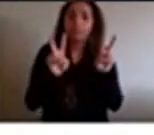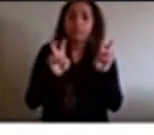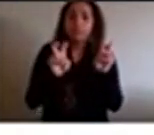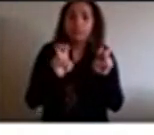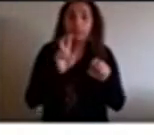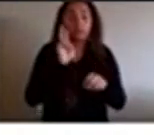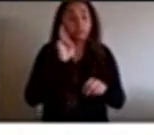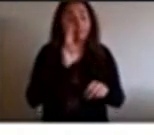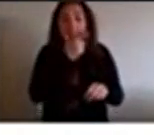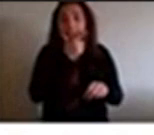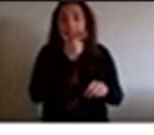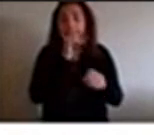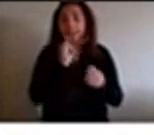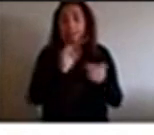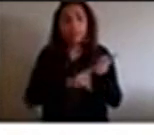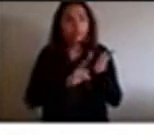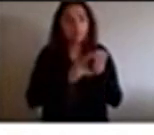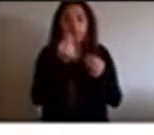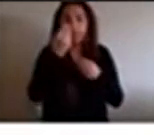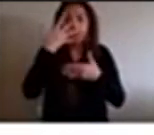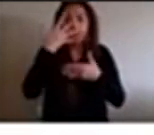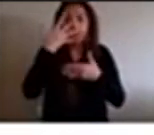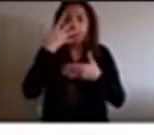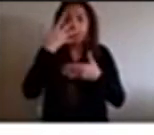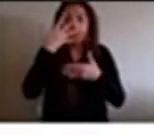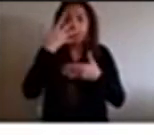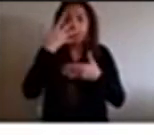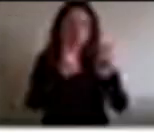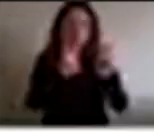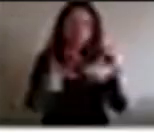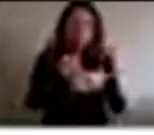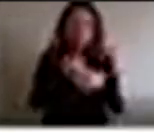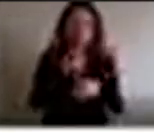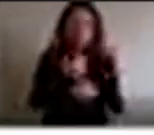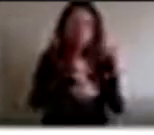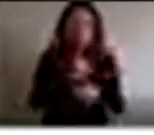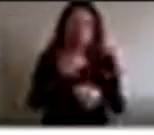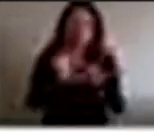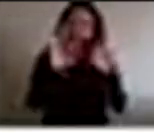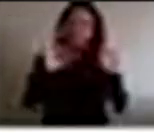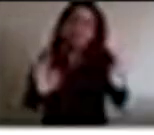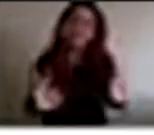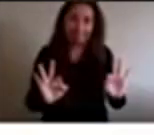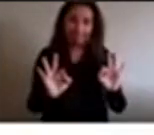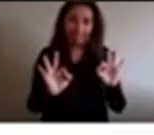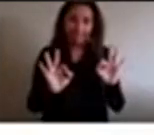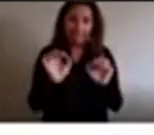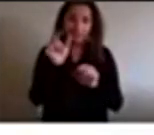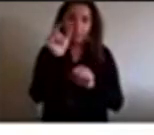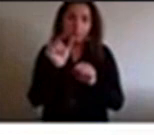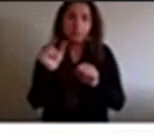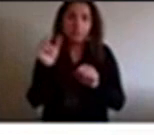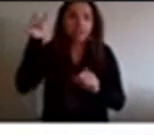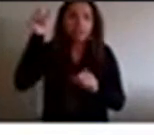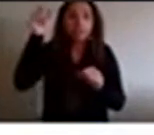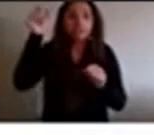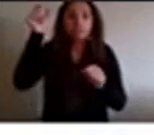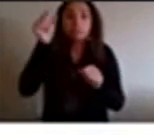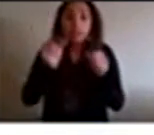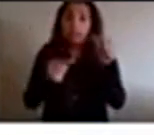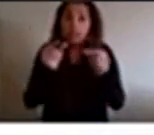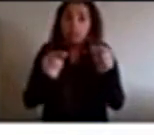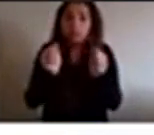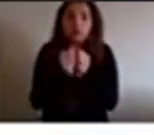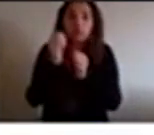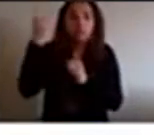muy relevante, como es el tema de la inclusión laboral, ¿cierto? Especialmente de personas con discapacidad.